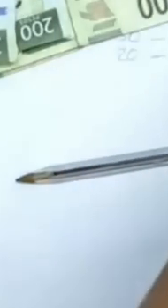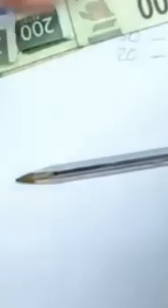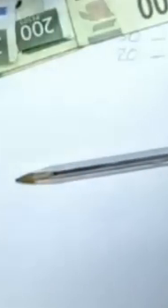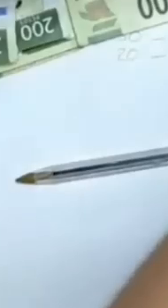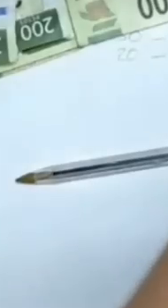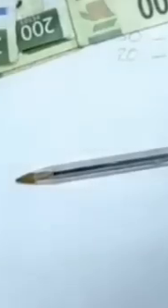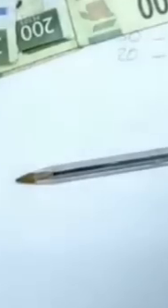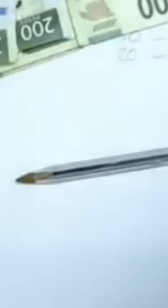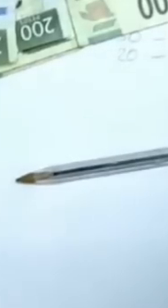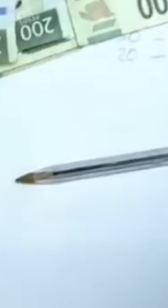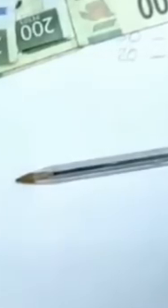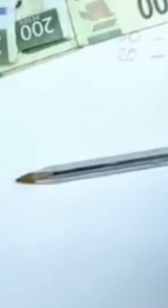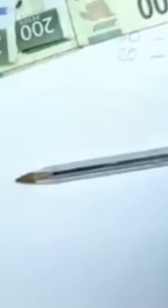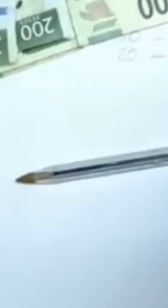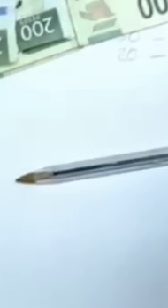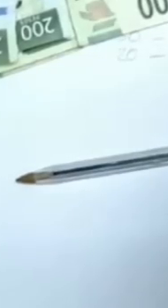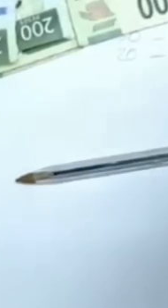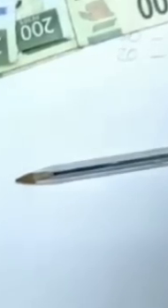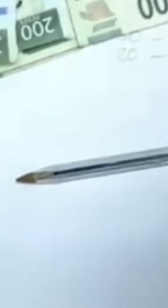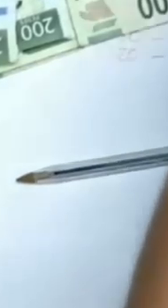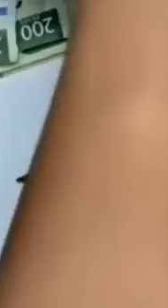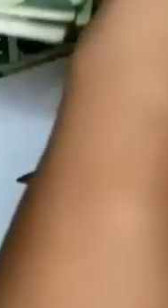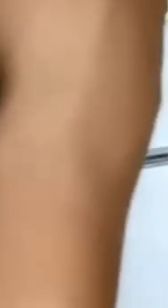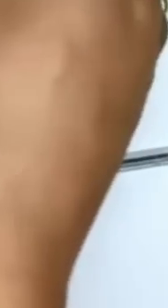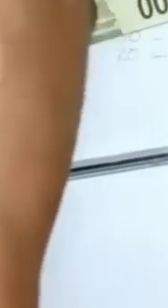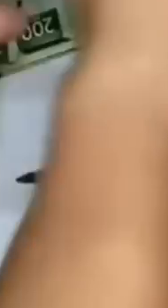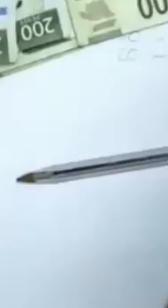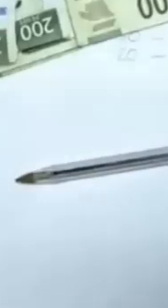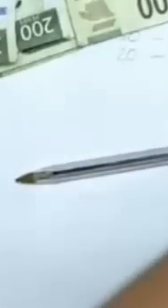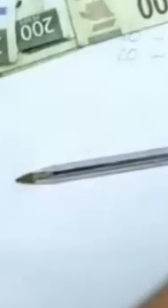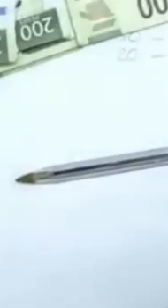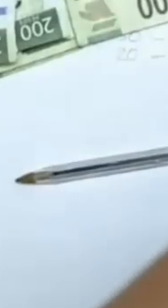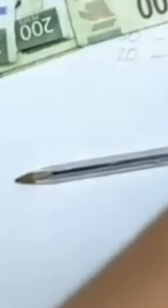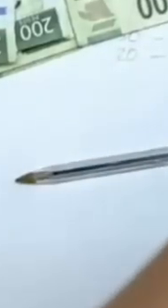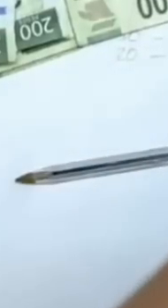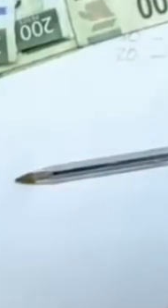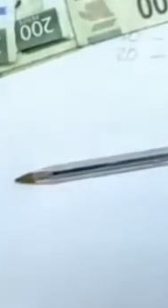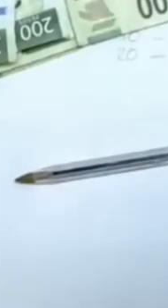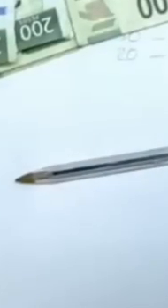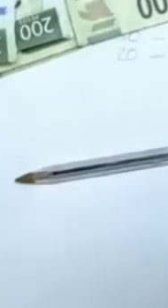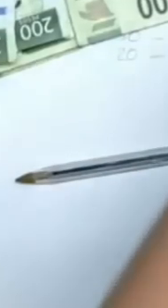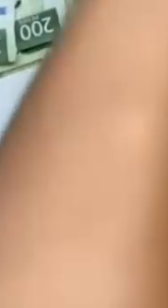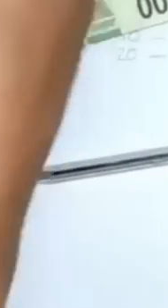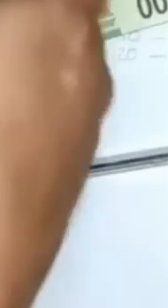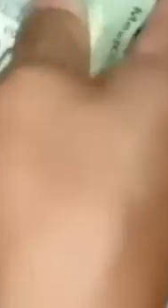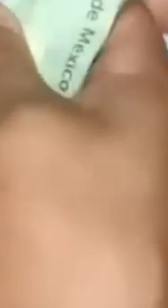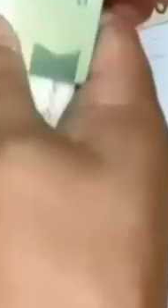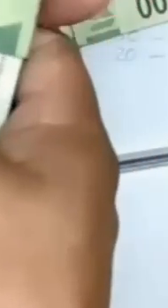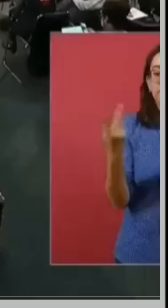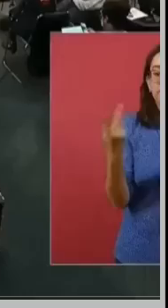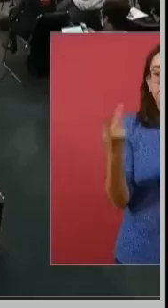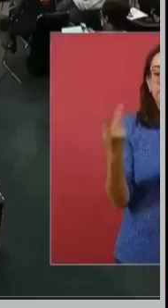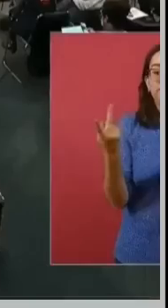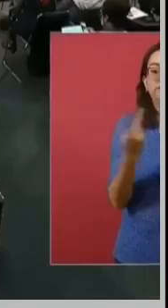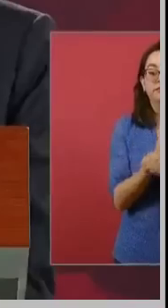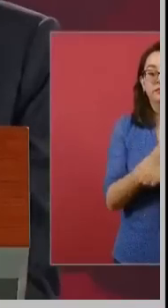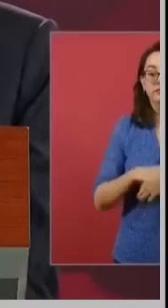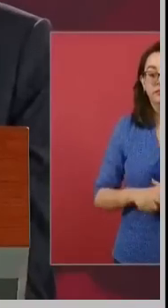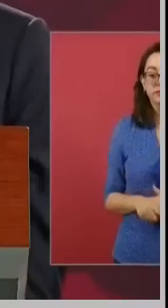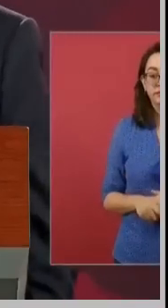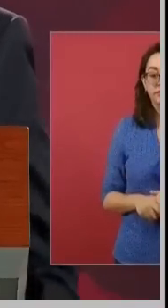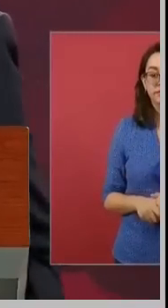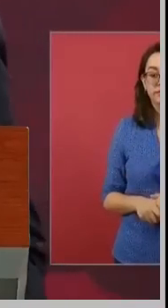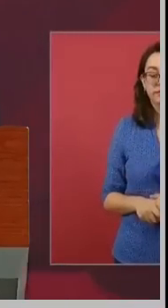el presidente anuncia la uif esta tras la cola de esta asociación vamos a verlo